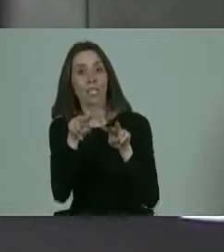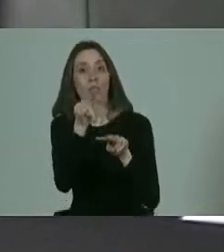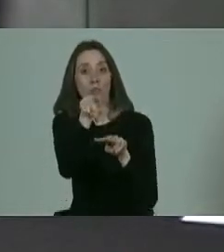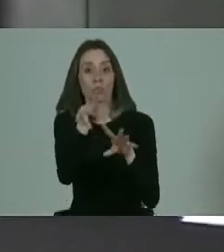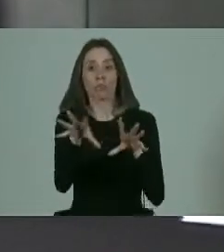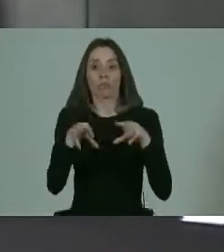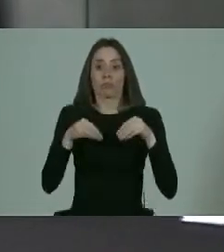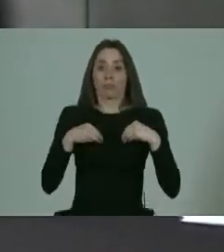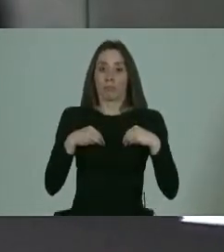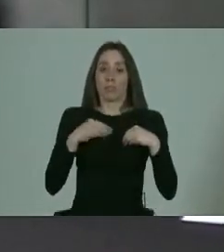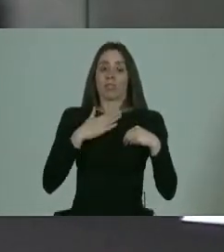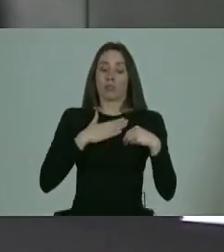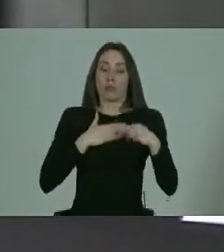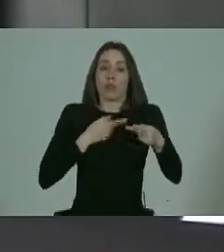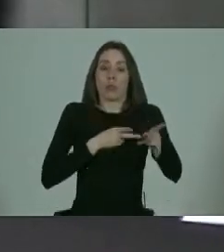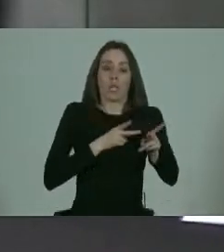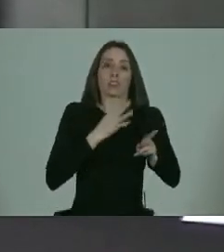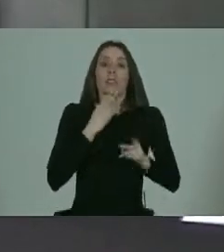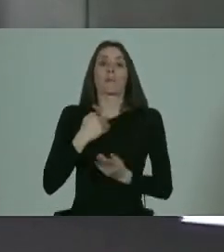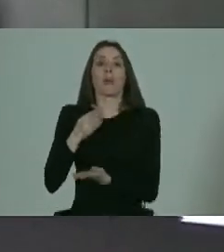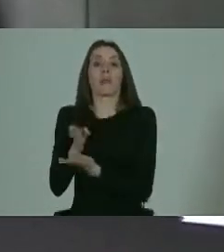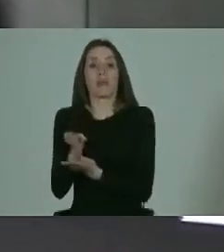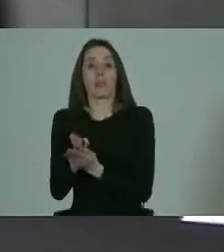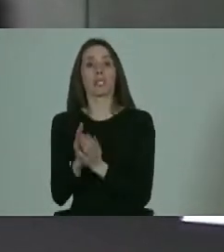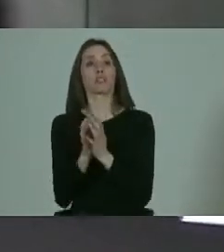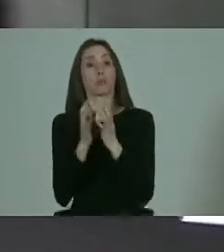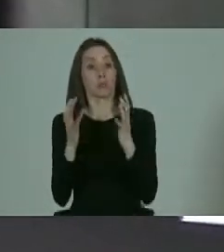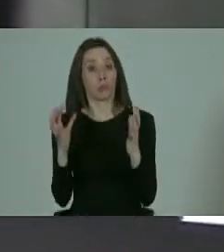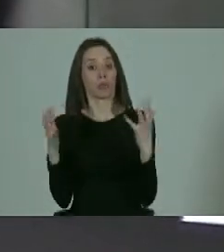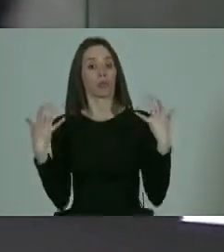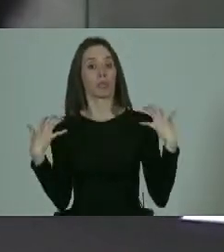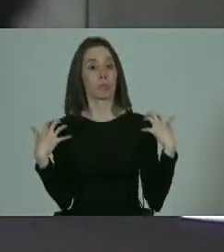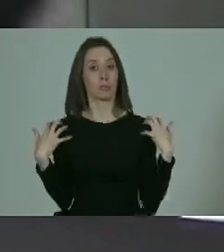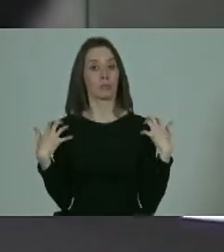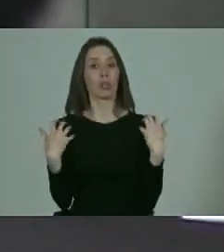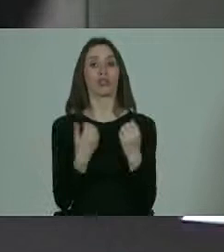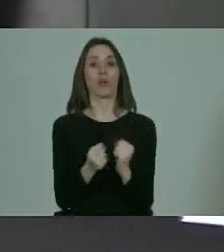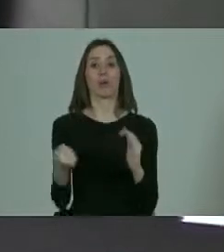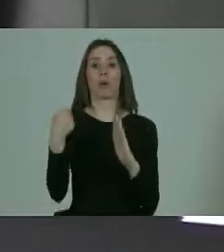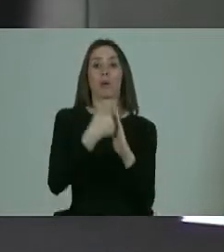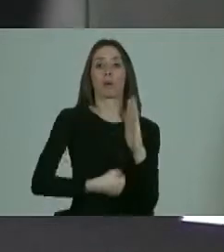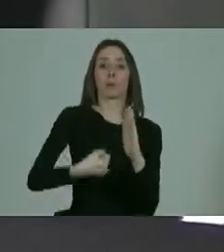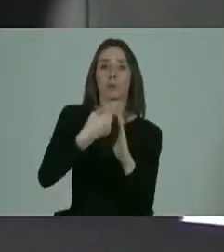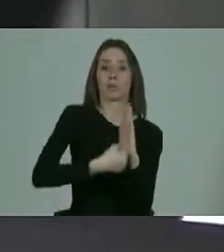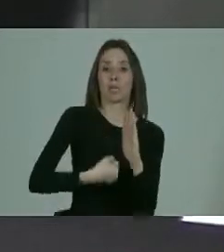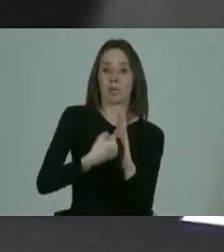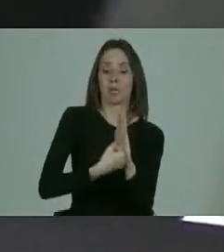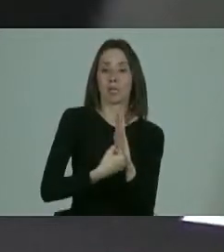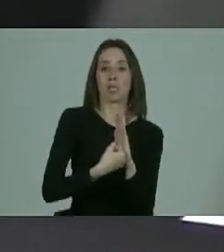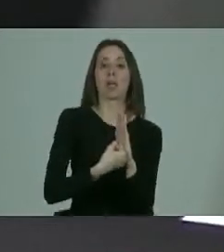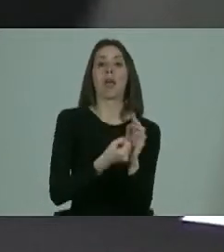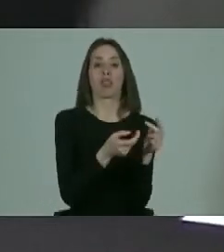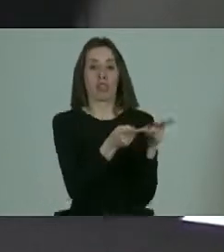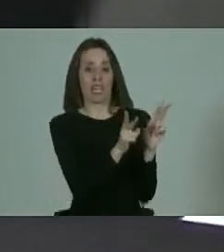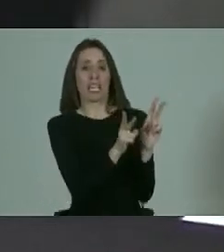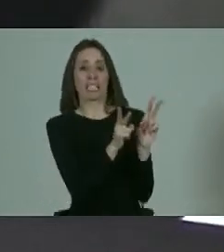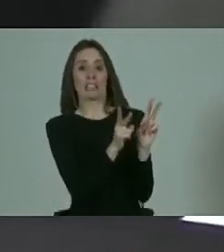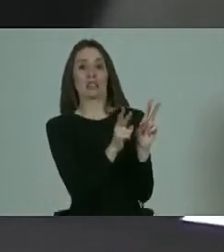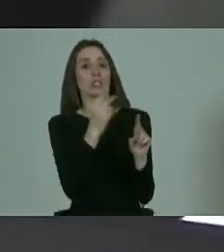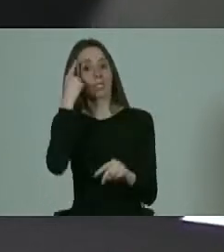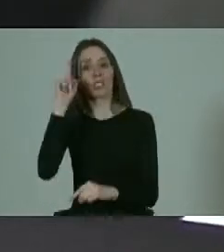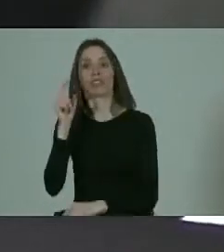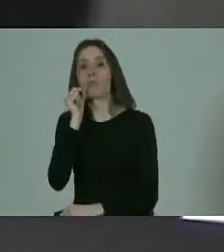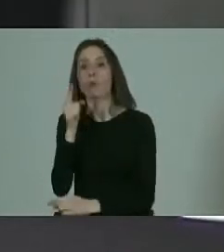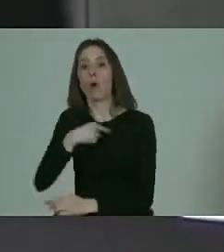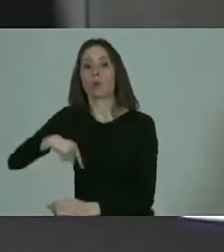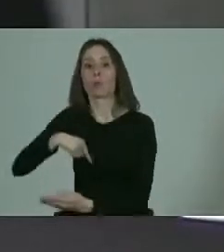derechos y sus deberes también es una alta responsabilidad no podemos pelear o no se puede pelear por un derecho si no sabemos